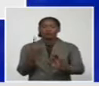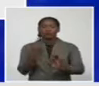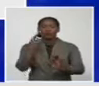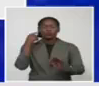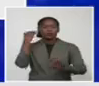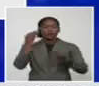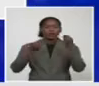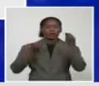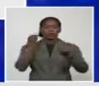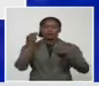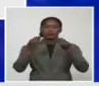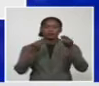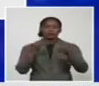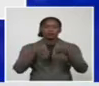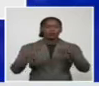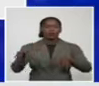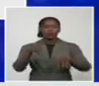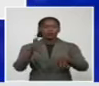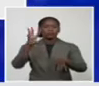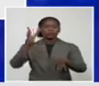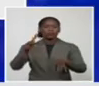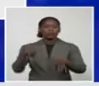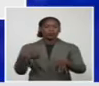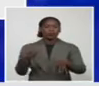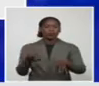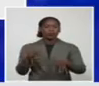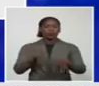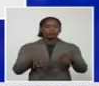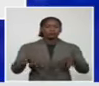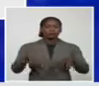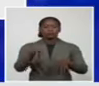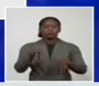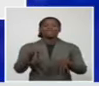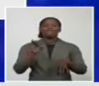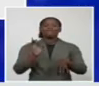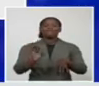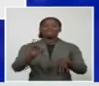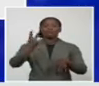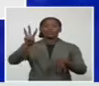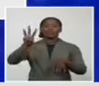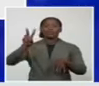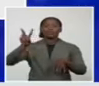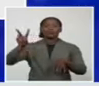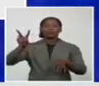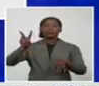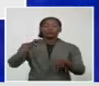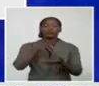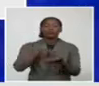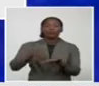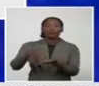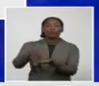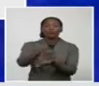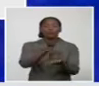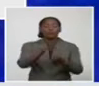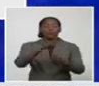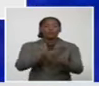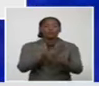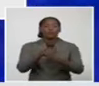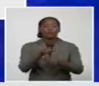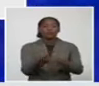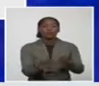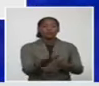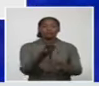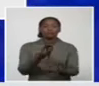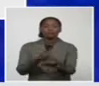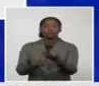Eventos, como he explicado, es cuando la cifra supera los 10 casos relacionada a la transmisión entre ellos. Y